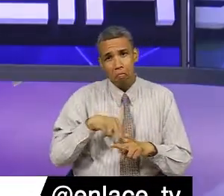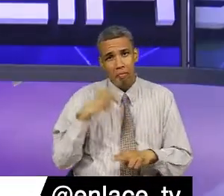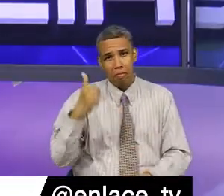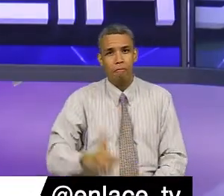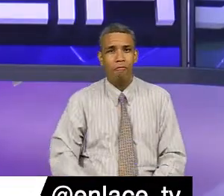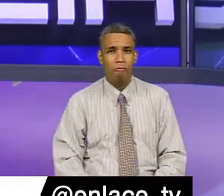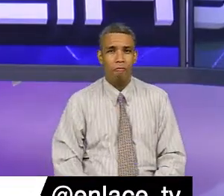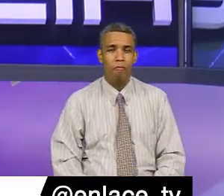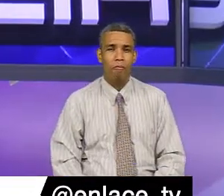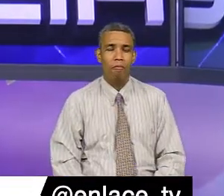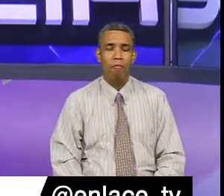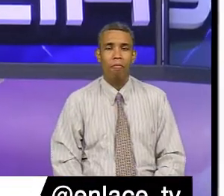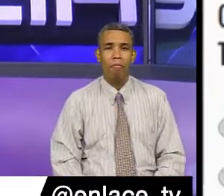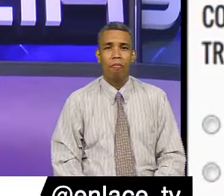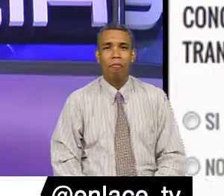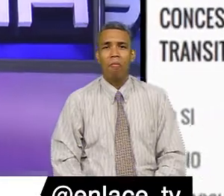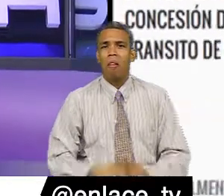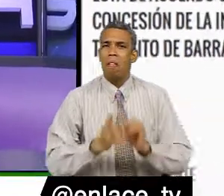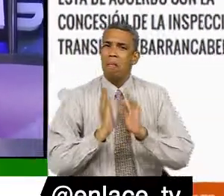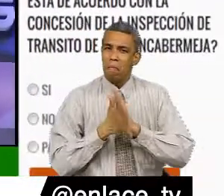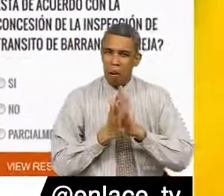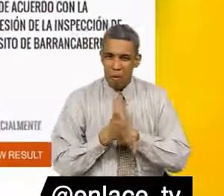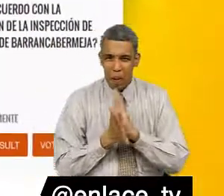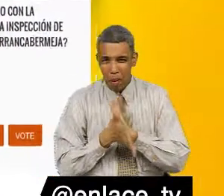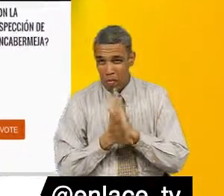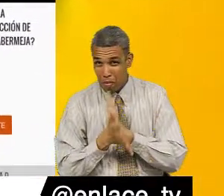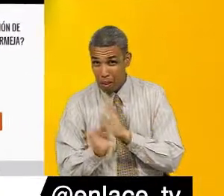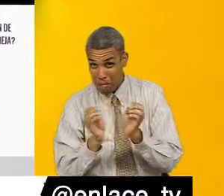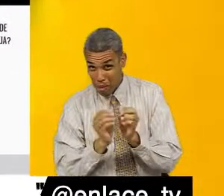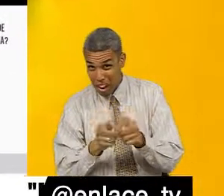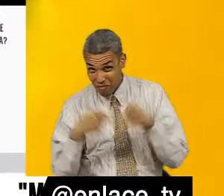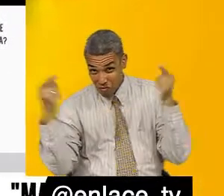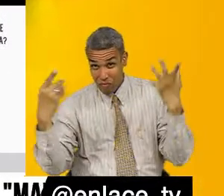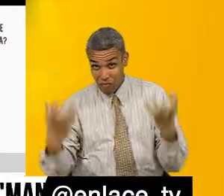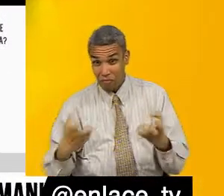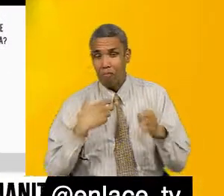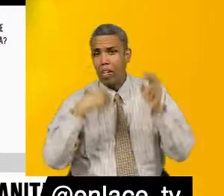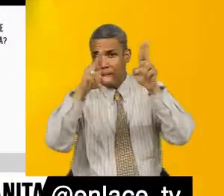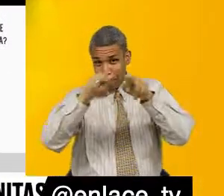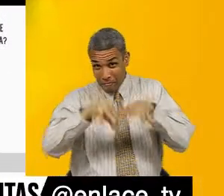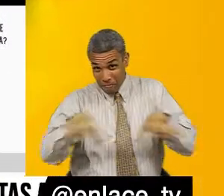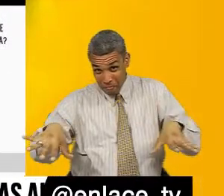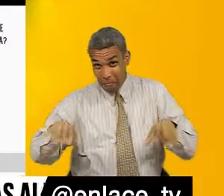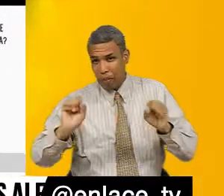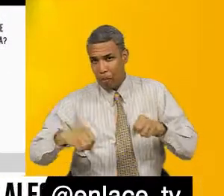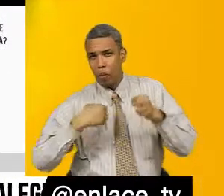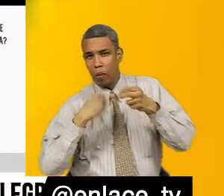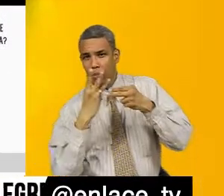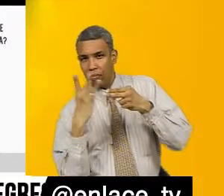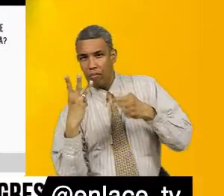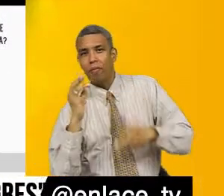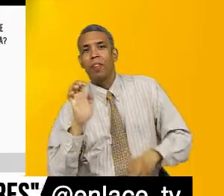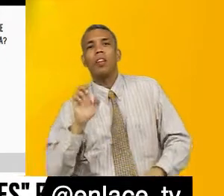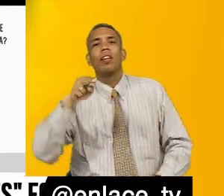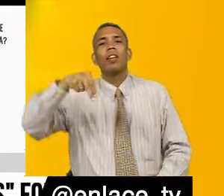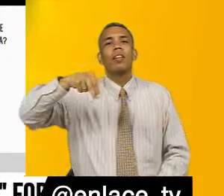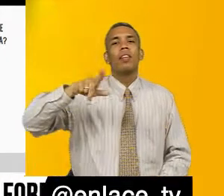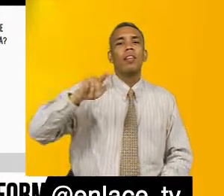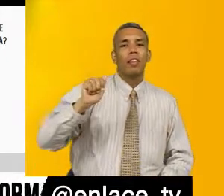Seguimos llevando a nuestra comunidad el acontecer de la ciudad y región. Estas y otras informaciones de Enlace Noticias usted las puede hallar en nuestra página